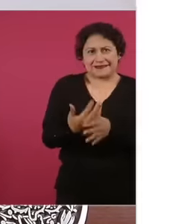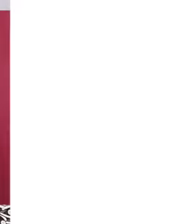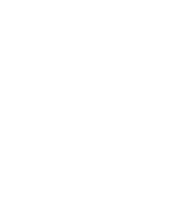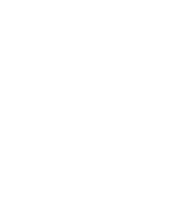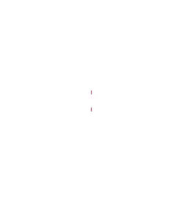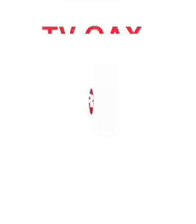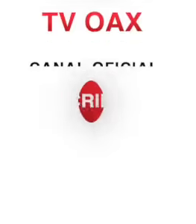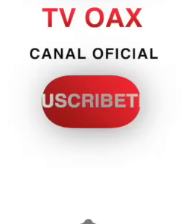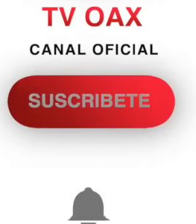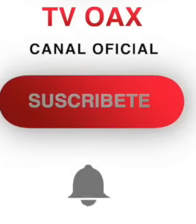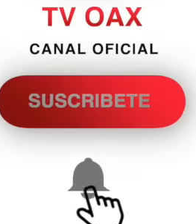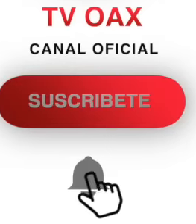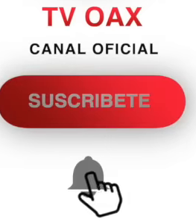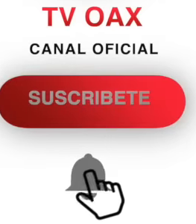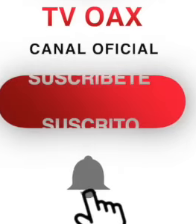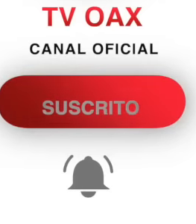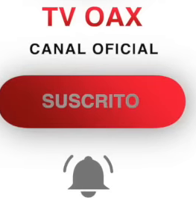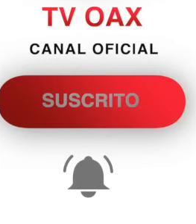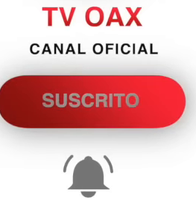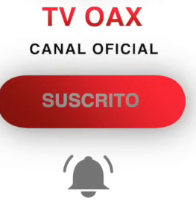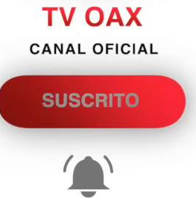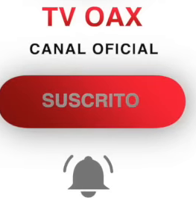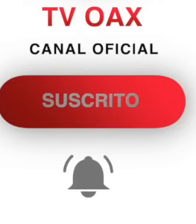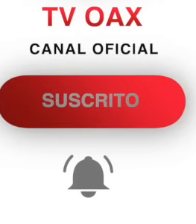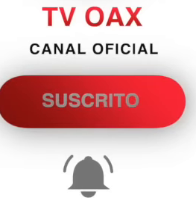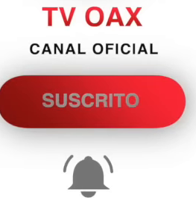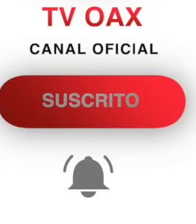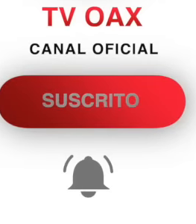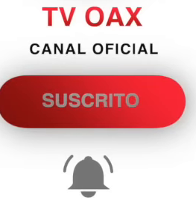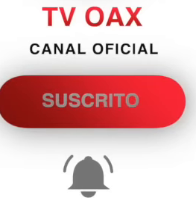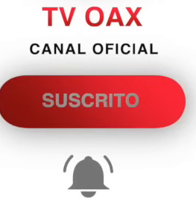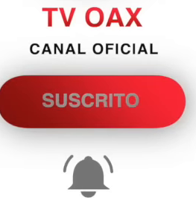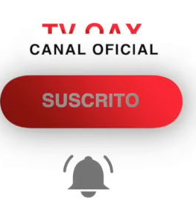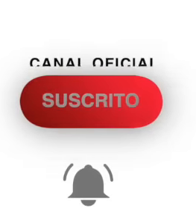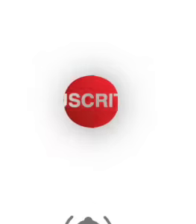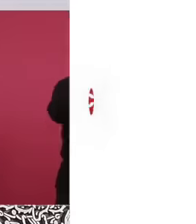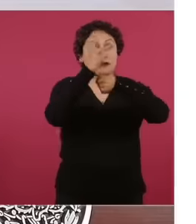es de los países más atractivos para la inversión